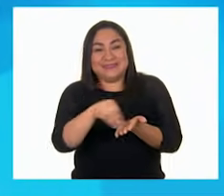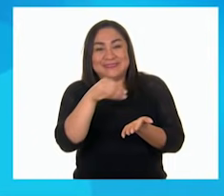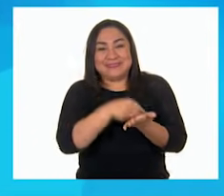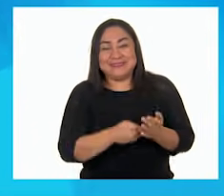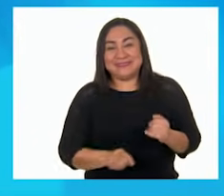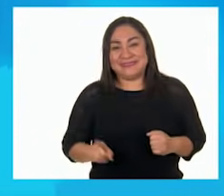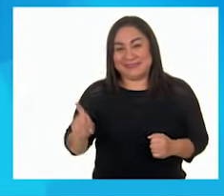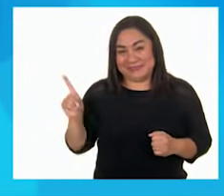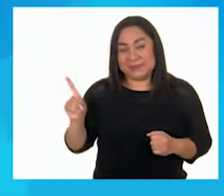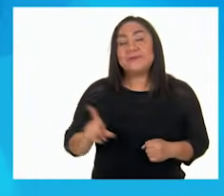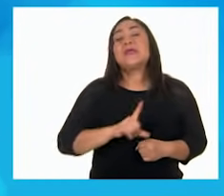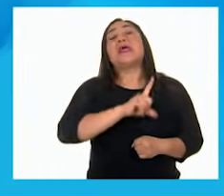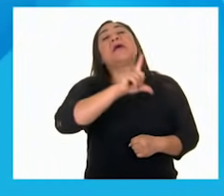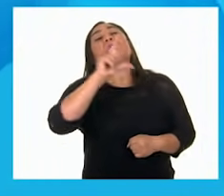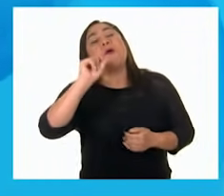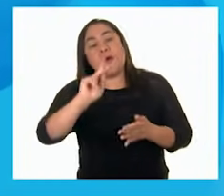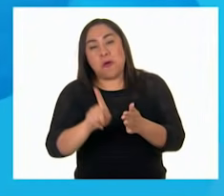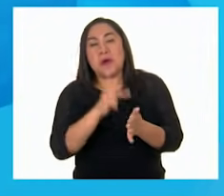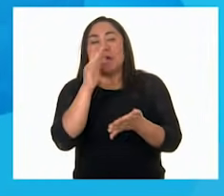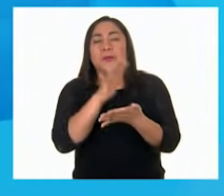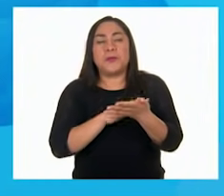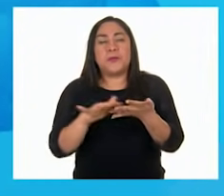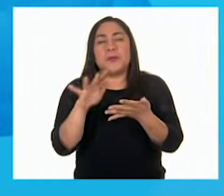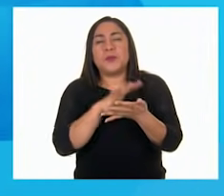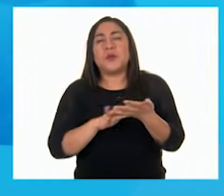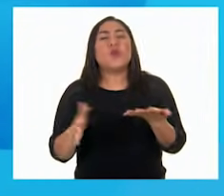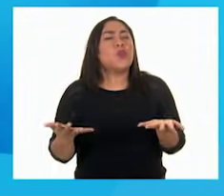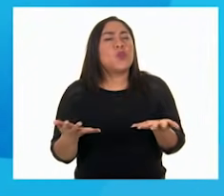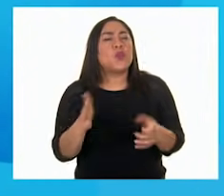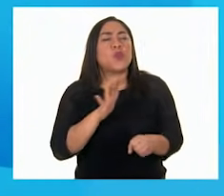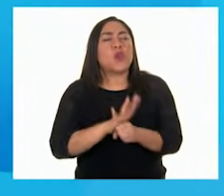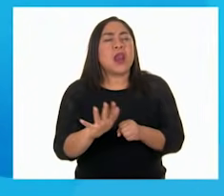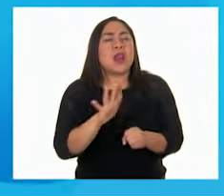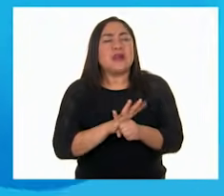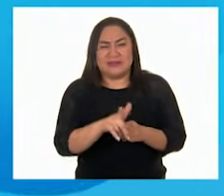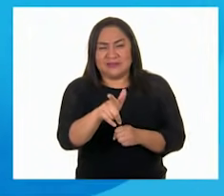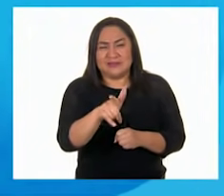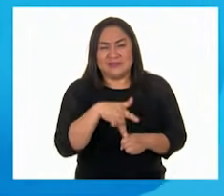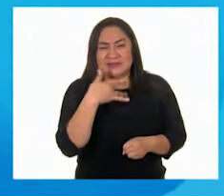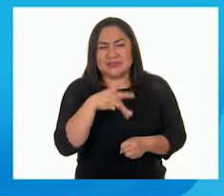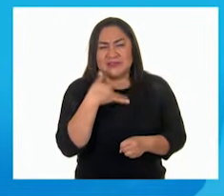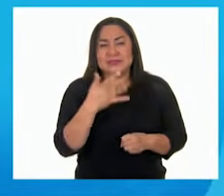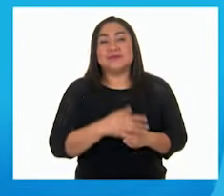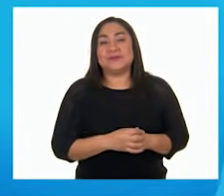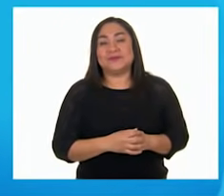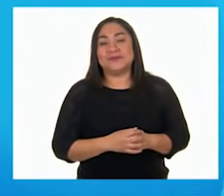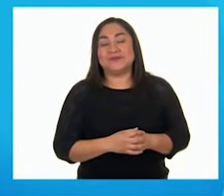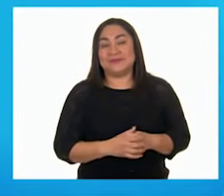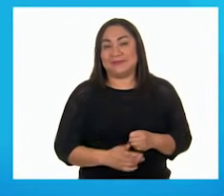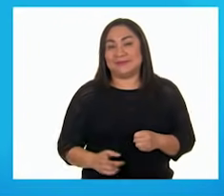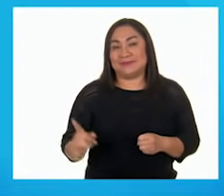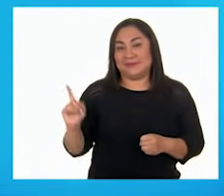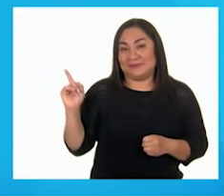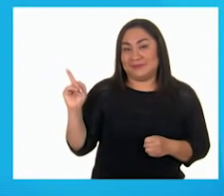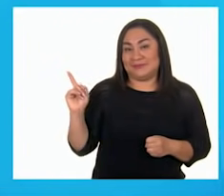Y luego leímos... A ver, vamos a ver. ¿Cuál leímos? ¿Se acuerdan? El lobo